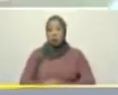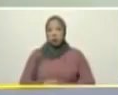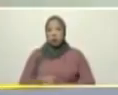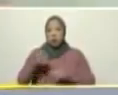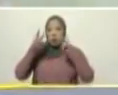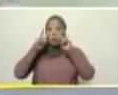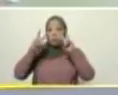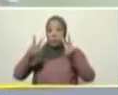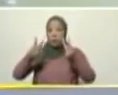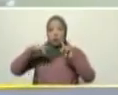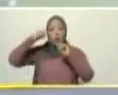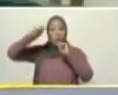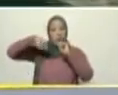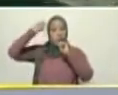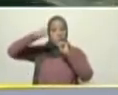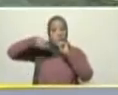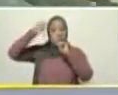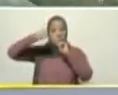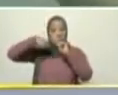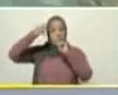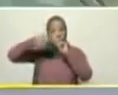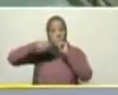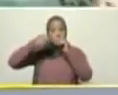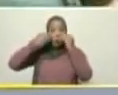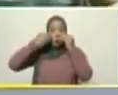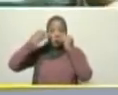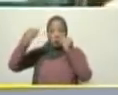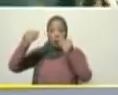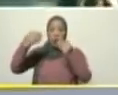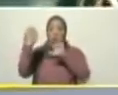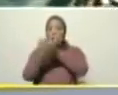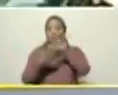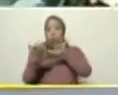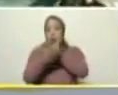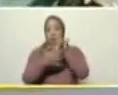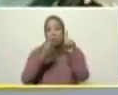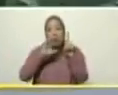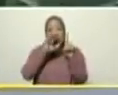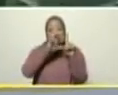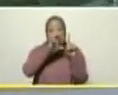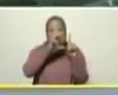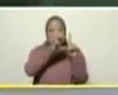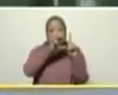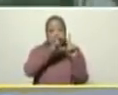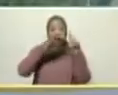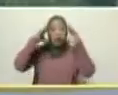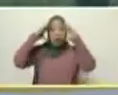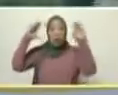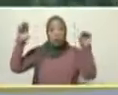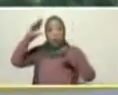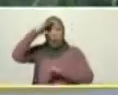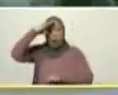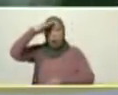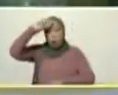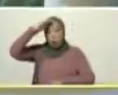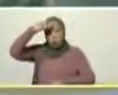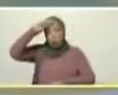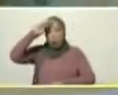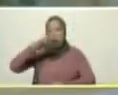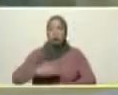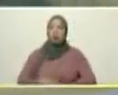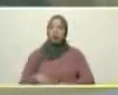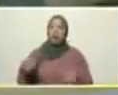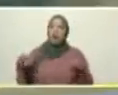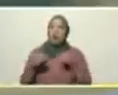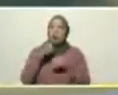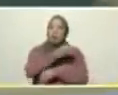viendo imágenes de cómo se destruyeron los carros diplomáticos, grupos fascistas que